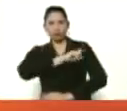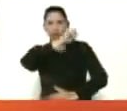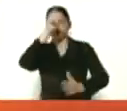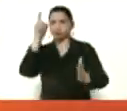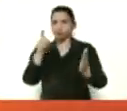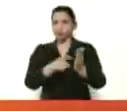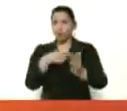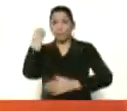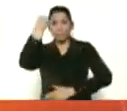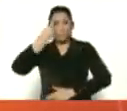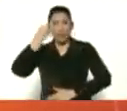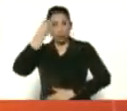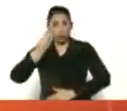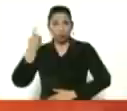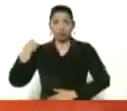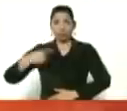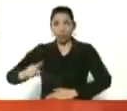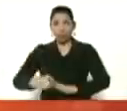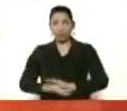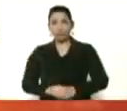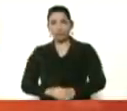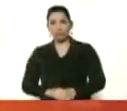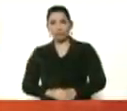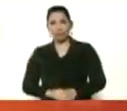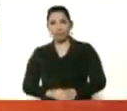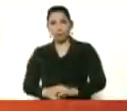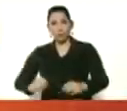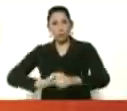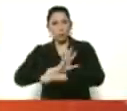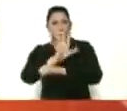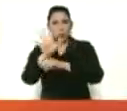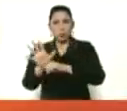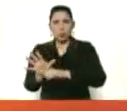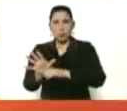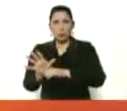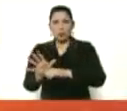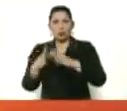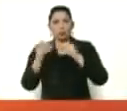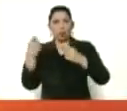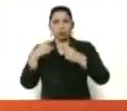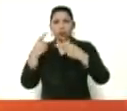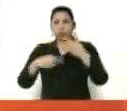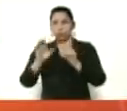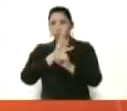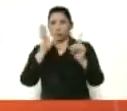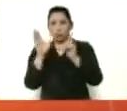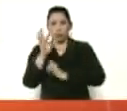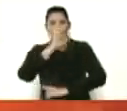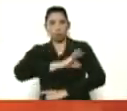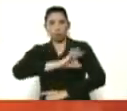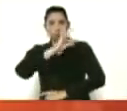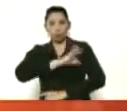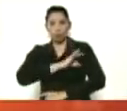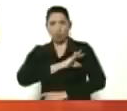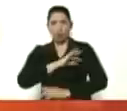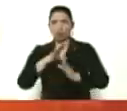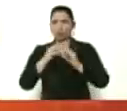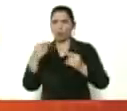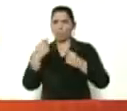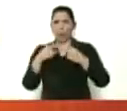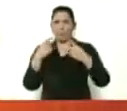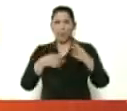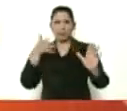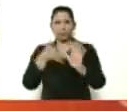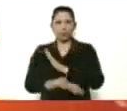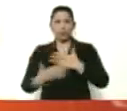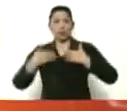que creo se tiene de la pandemia del coronavirus y todos sus efectos culturales, sociales, todos sus efectos sobre la